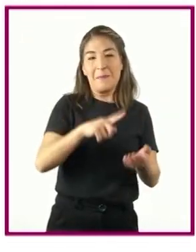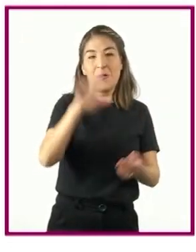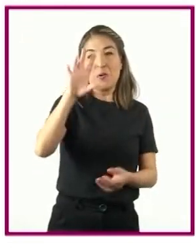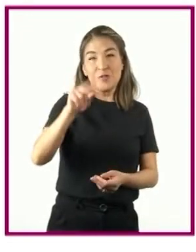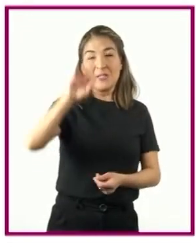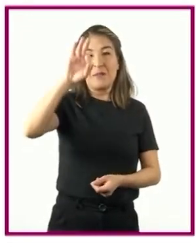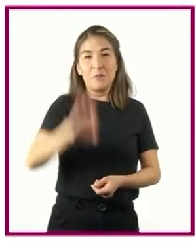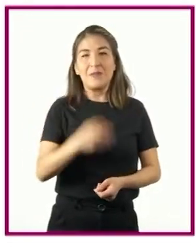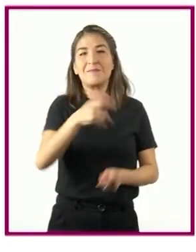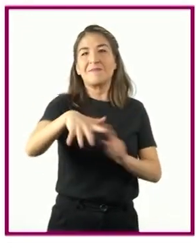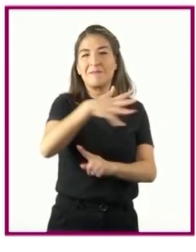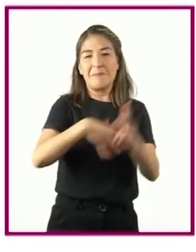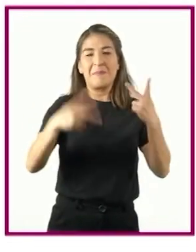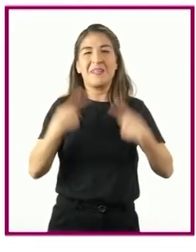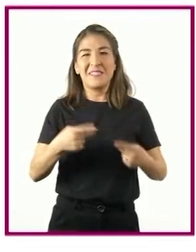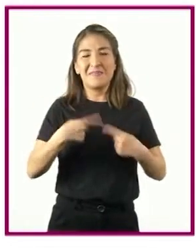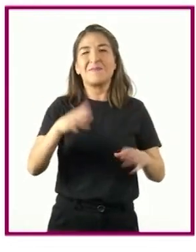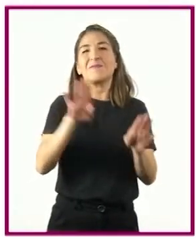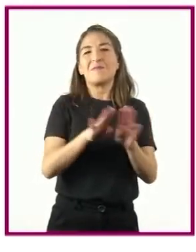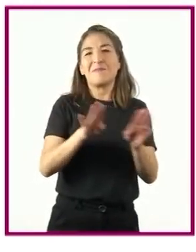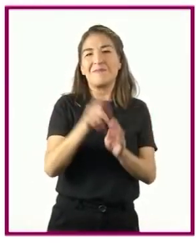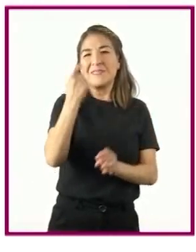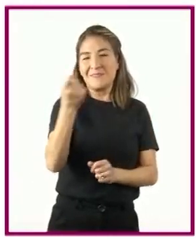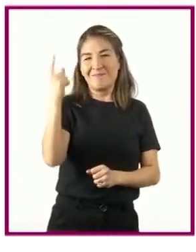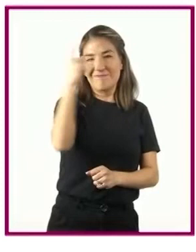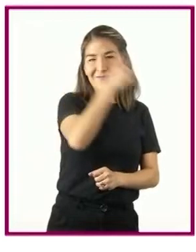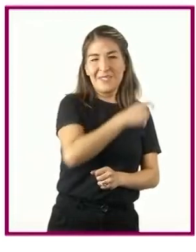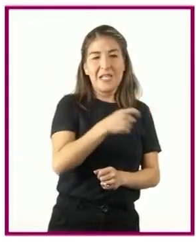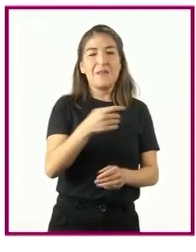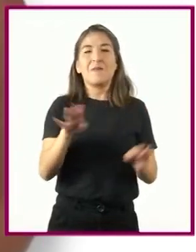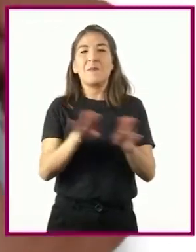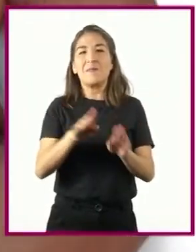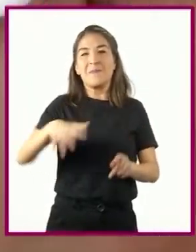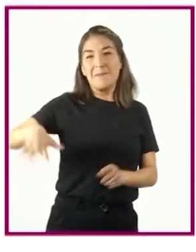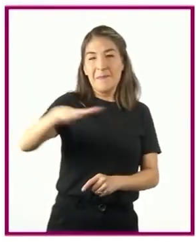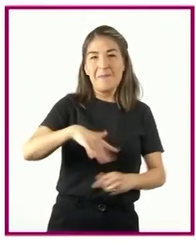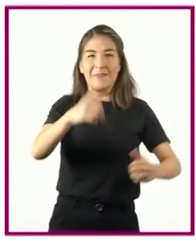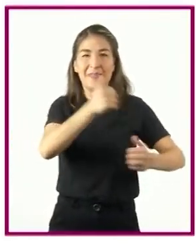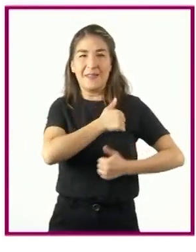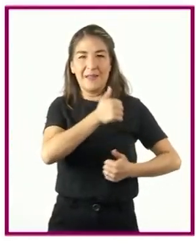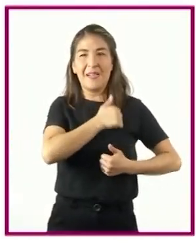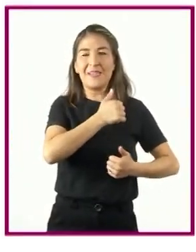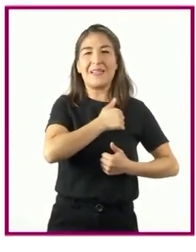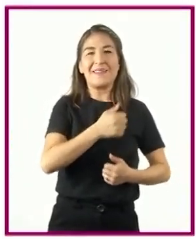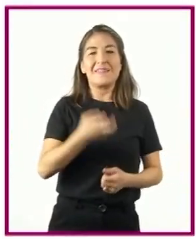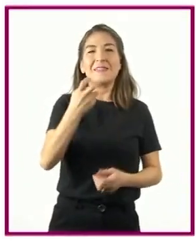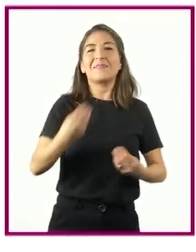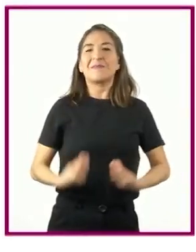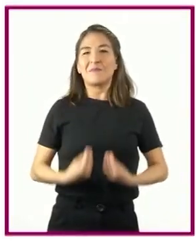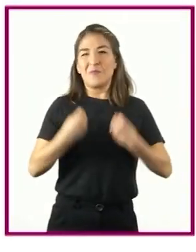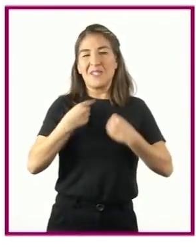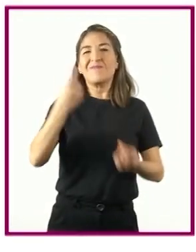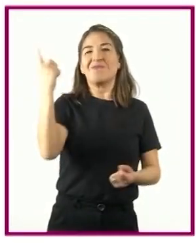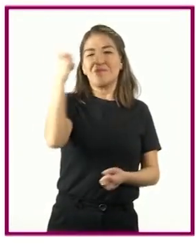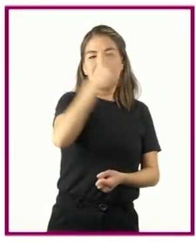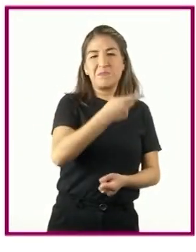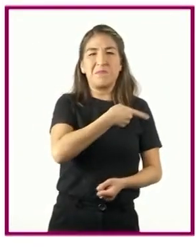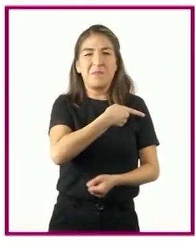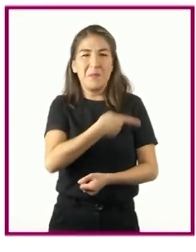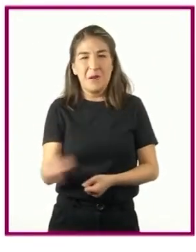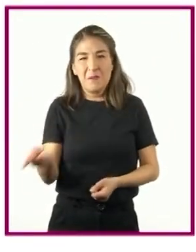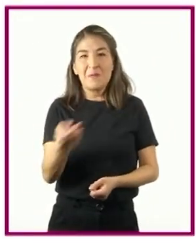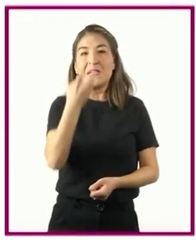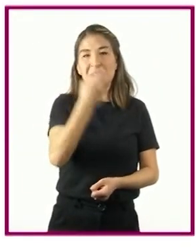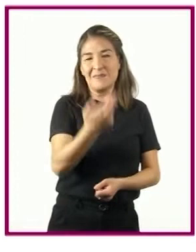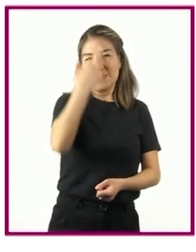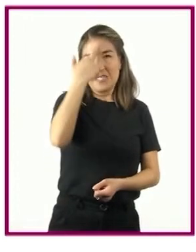eran campesinos que vivían en la miseria, mientras que la aristocracia terrateniente vivía en la opulencia, a pesar